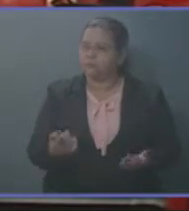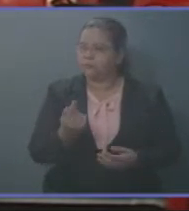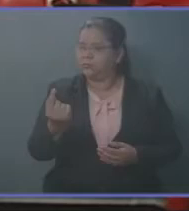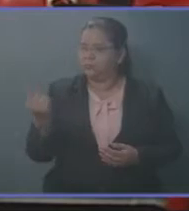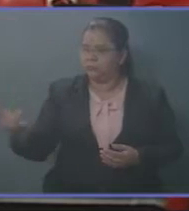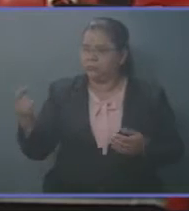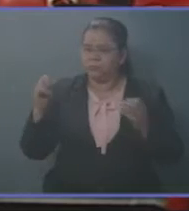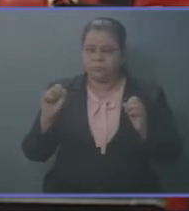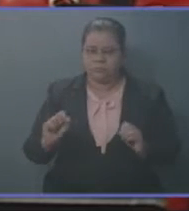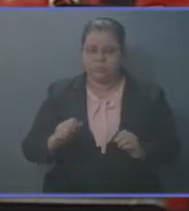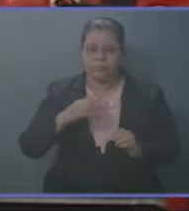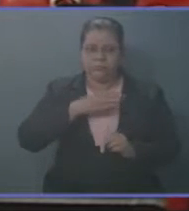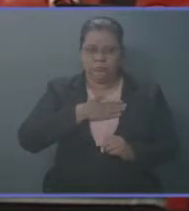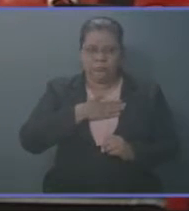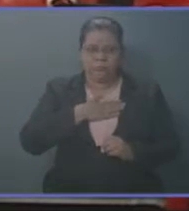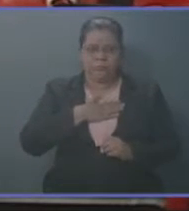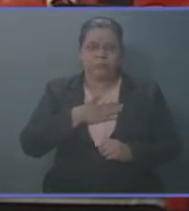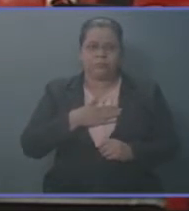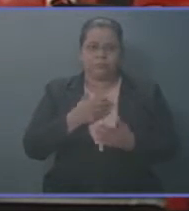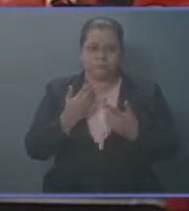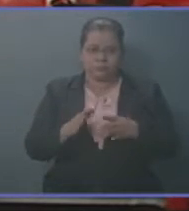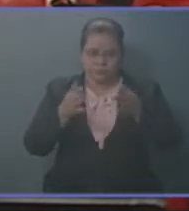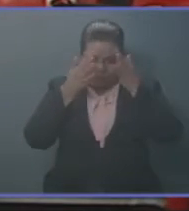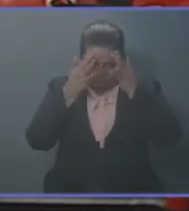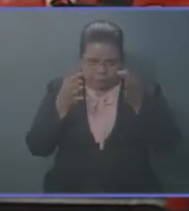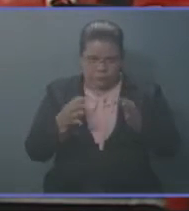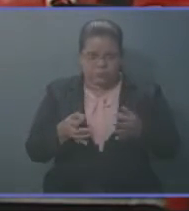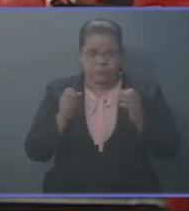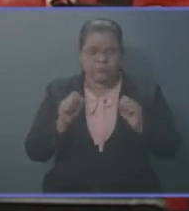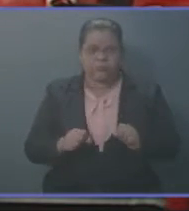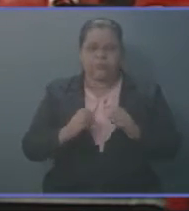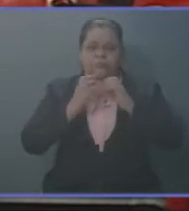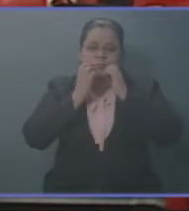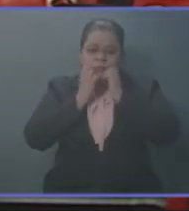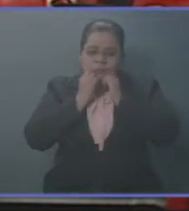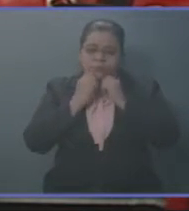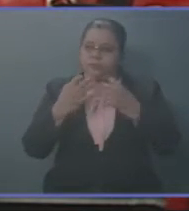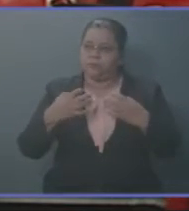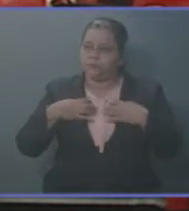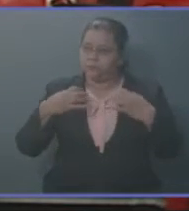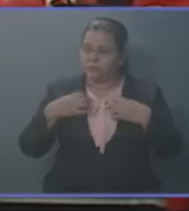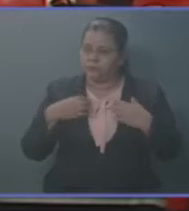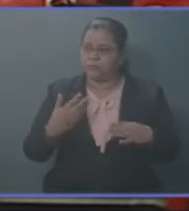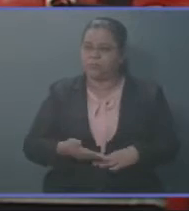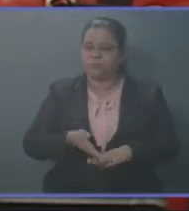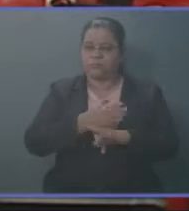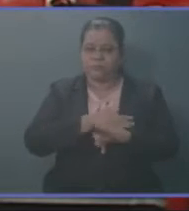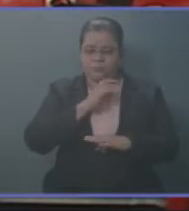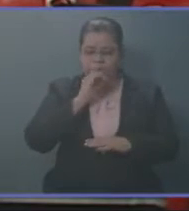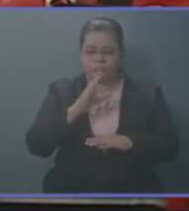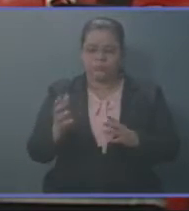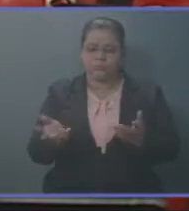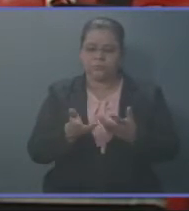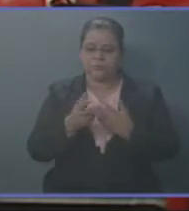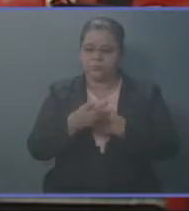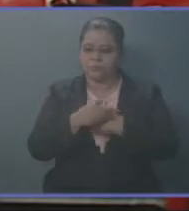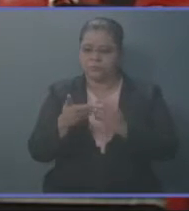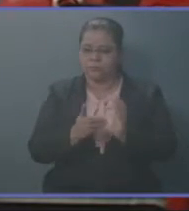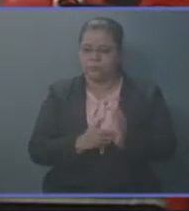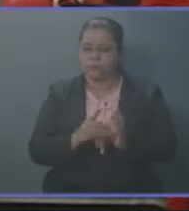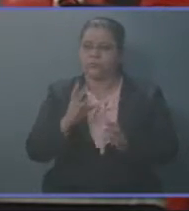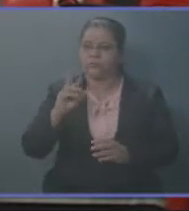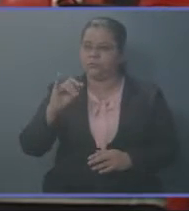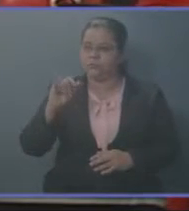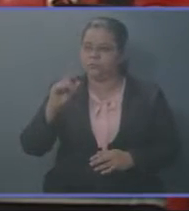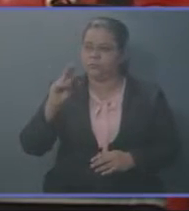de la cuarentena y de todas las otras disposiciones para proteger la vida, como ya lo señaló nuestra colega diputada Cristina